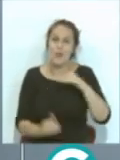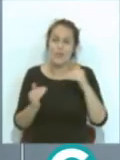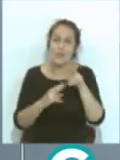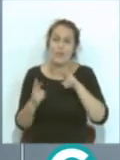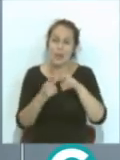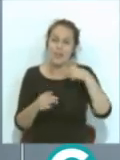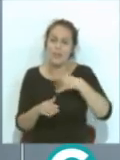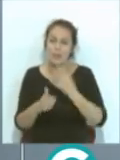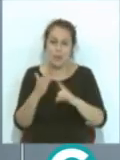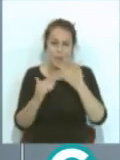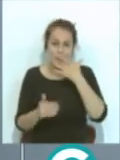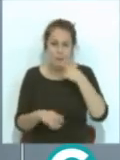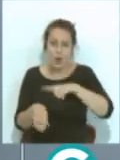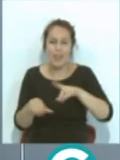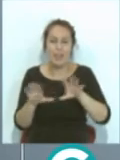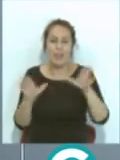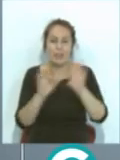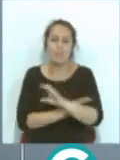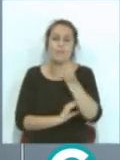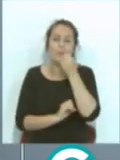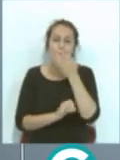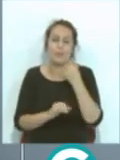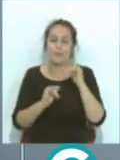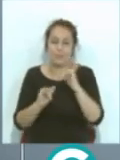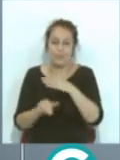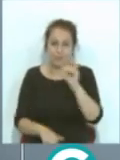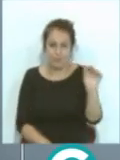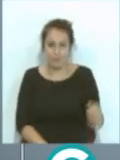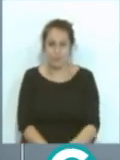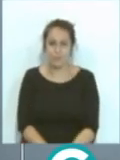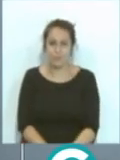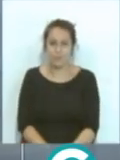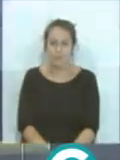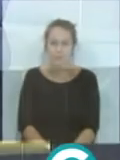nos vemos el jueves aquí en el Submarino Amarillo a las 10 de la noche. Que la pasen muy, pero que muy bien. Hasta luego.